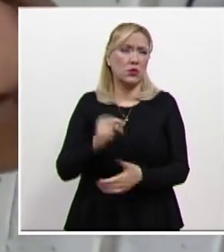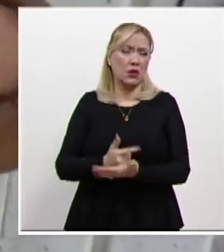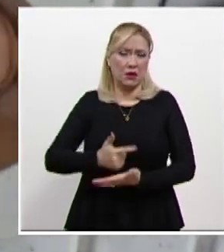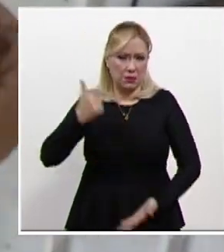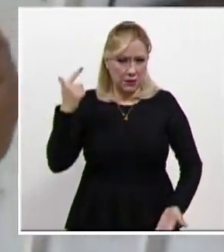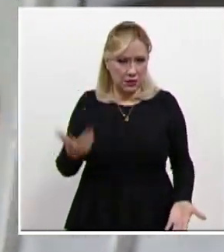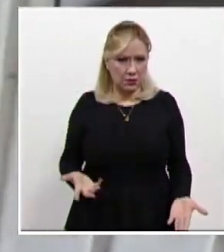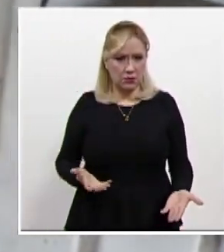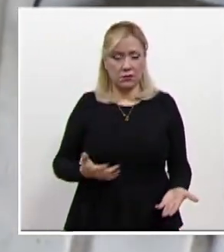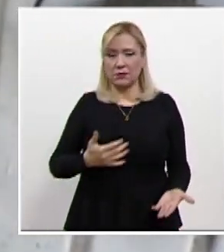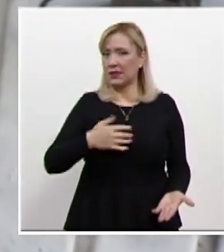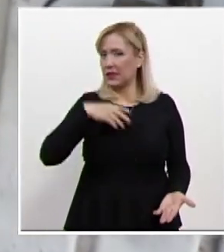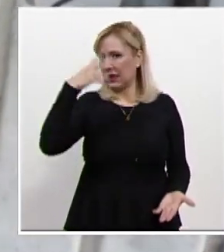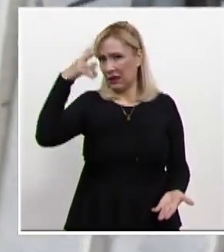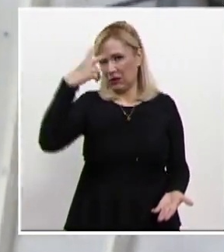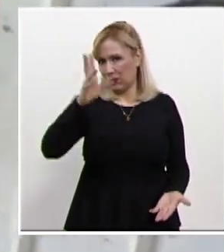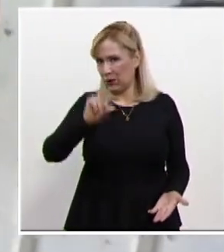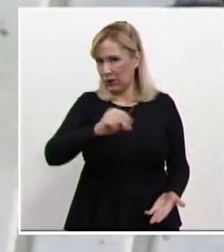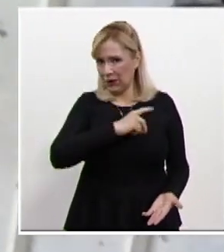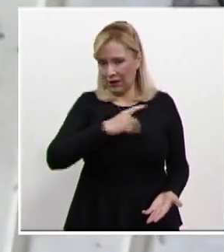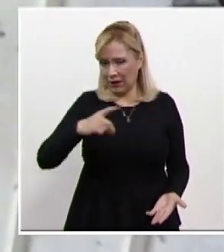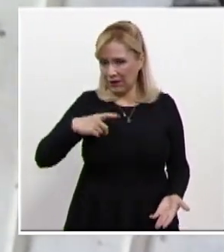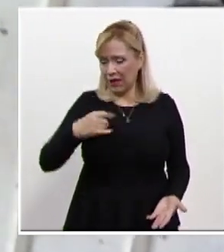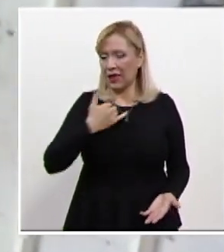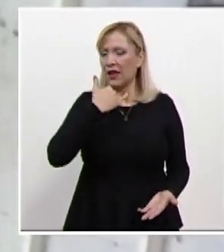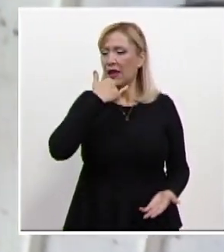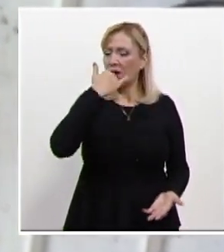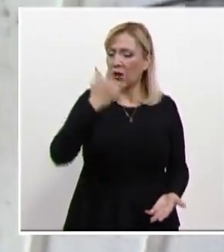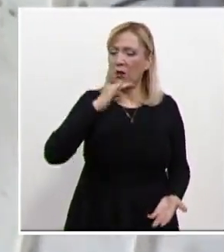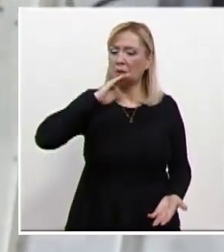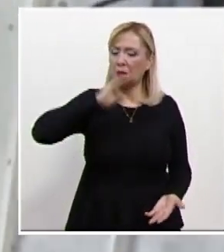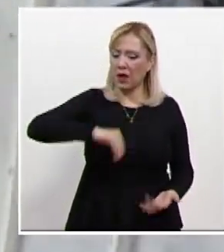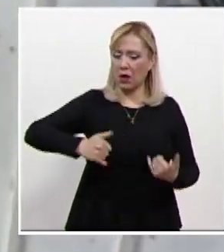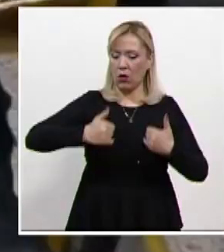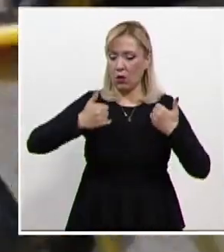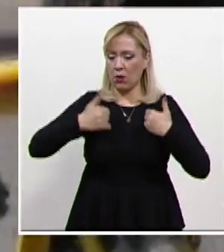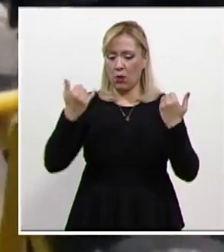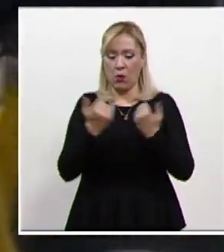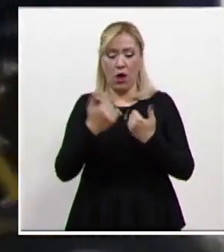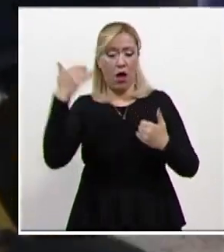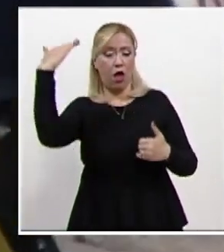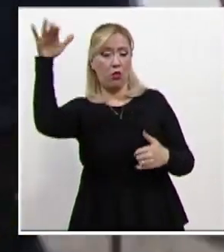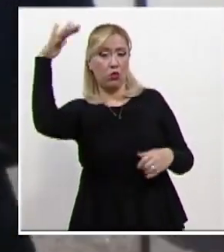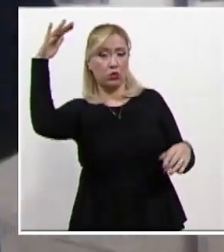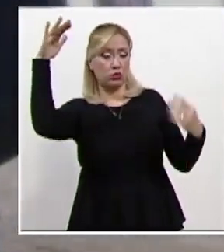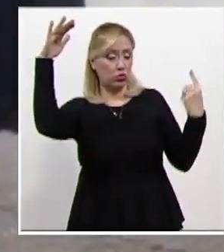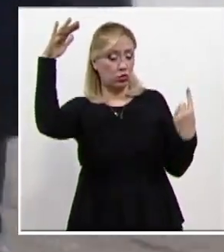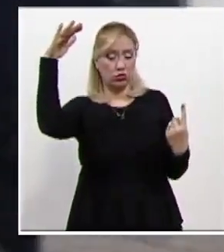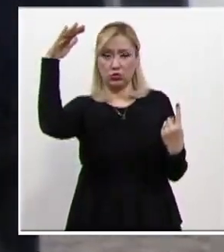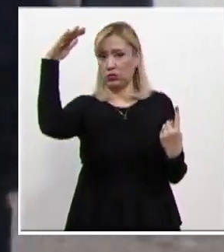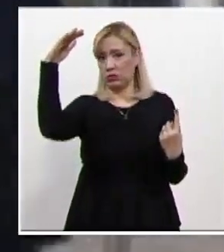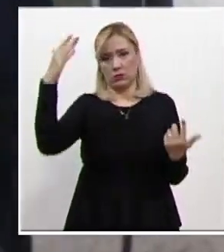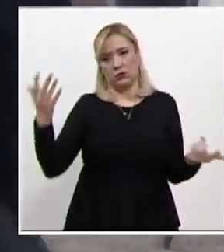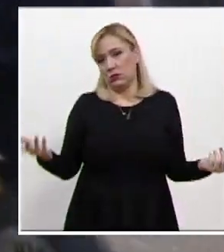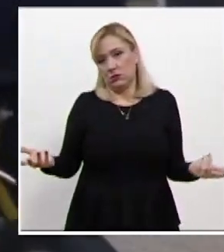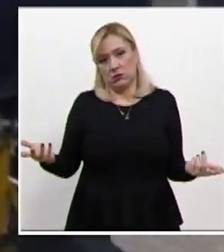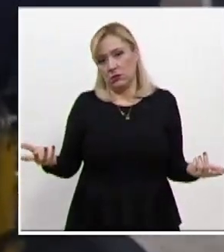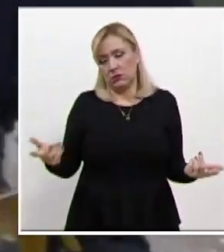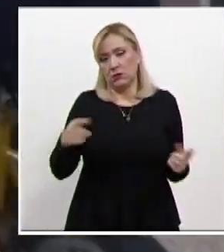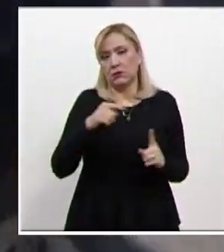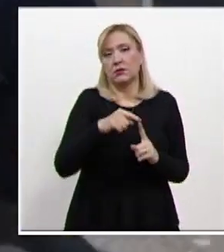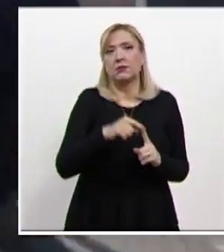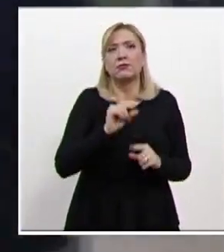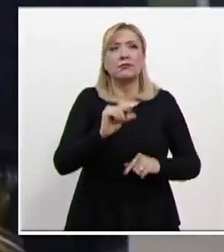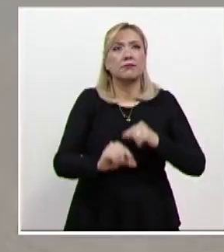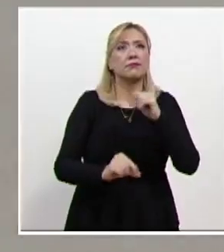error juzgar como adultos a los adolescentes, pues su situación es especial, tomando en cuenta que se trata de personas que se encuentran en plena